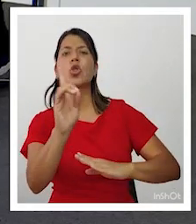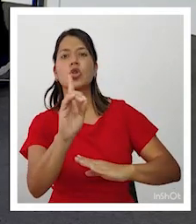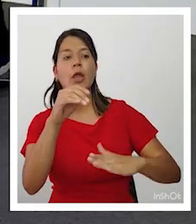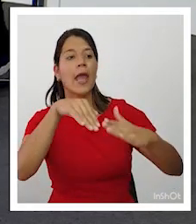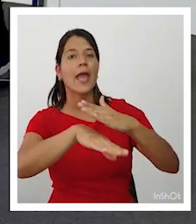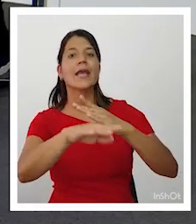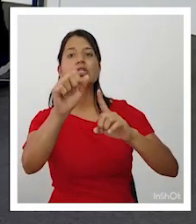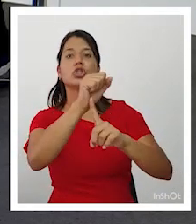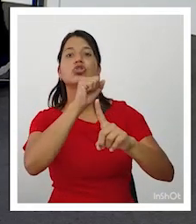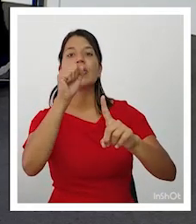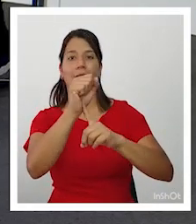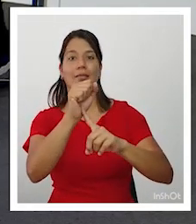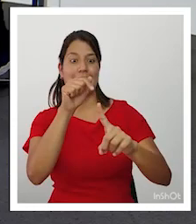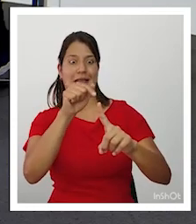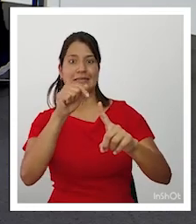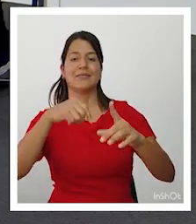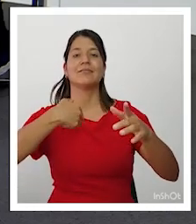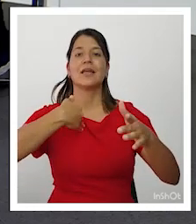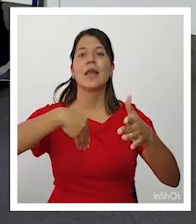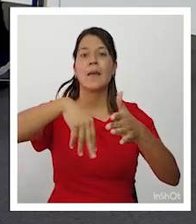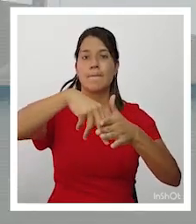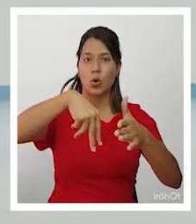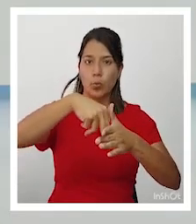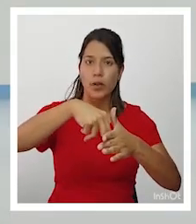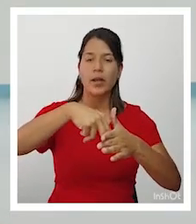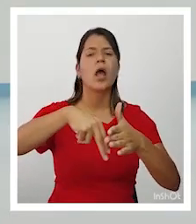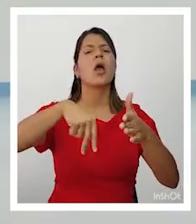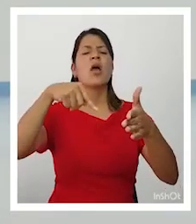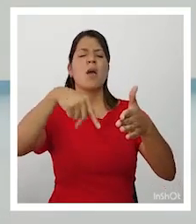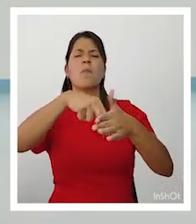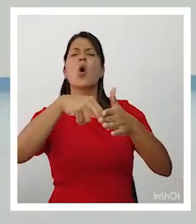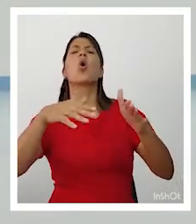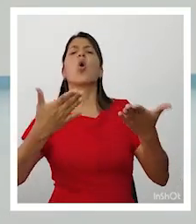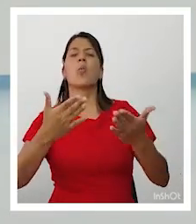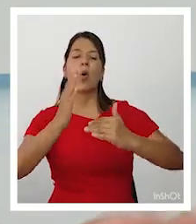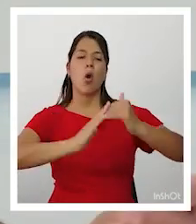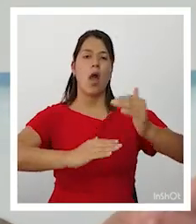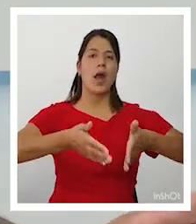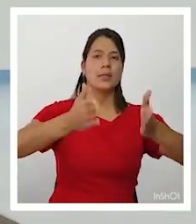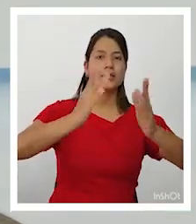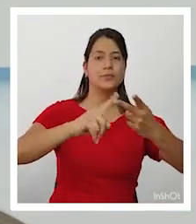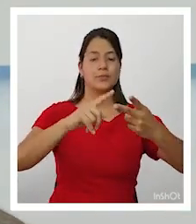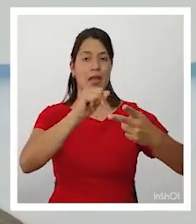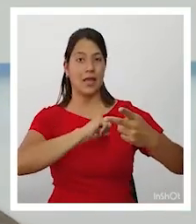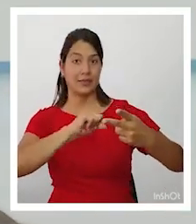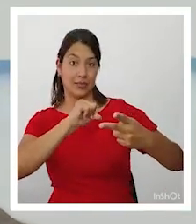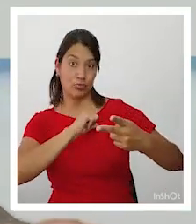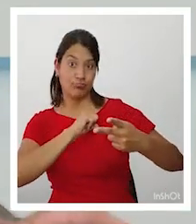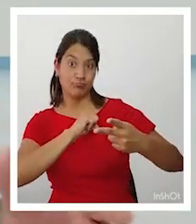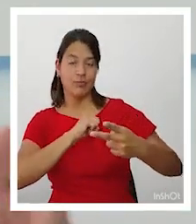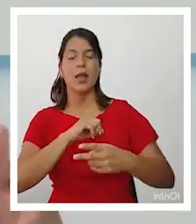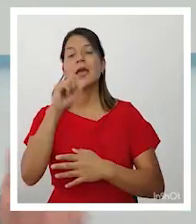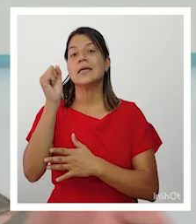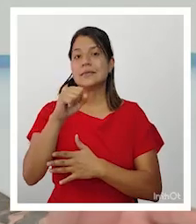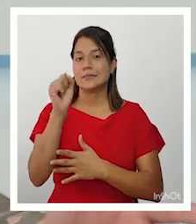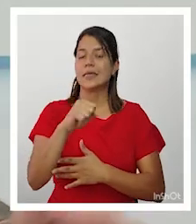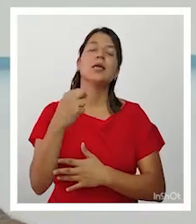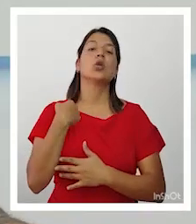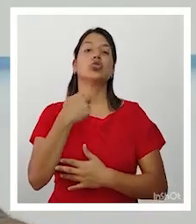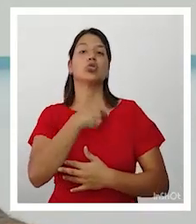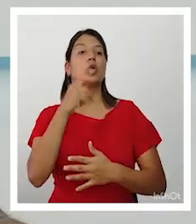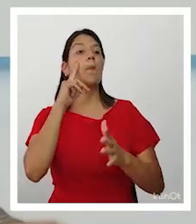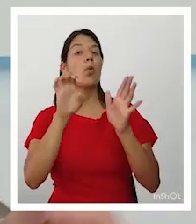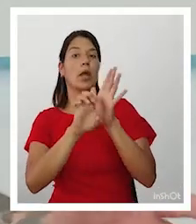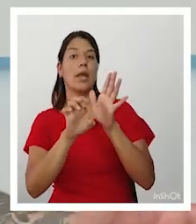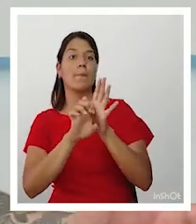colocando barreras, tanto la barrera de la infraestructura como la barrera actitudinal. Pues sí, nosotros que por ejemplo que tenemos una